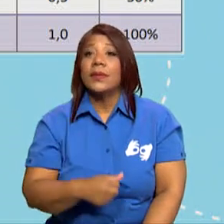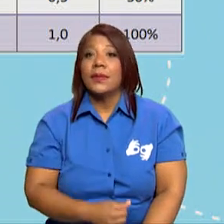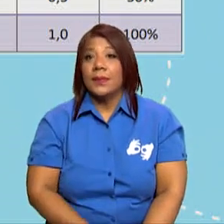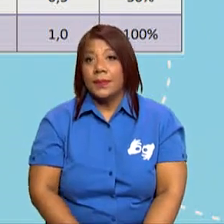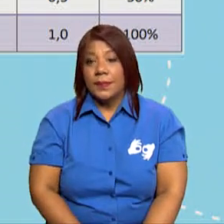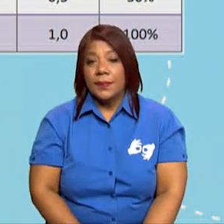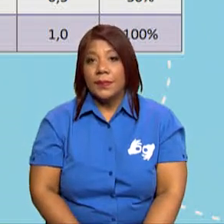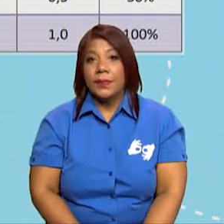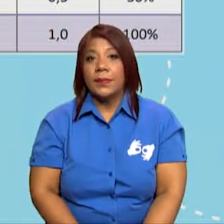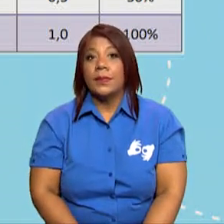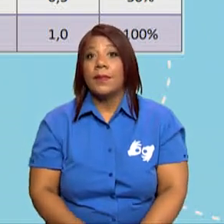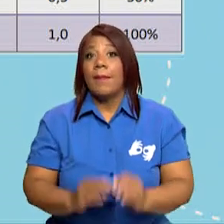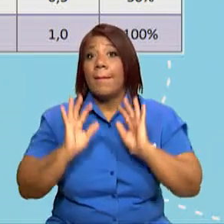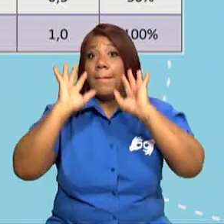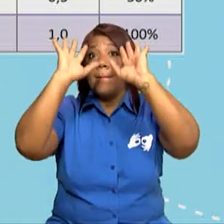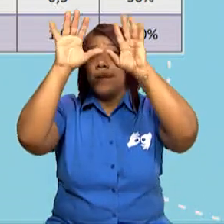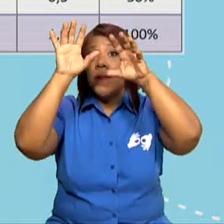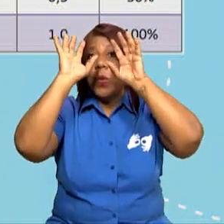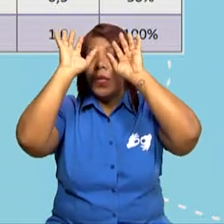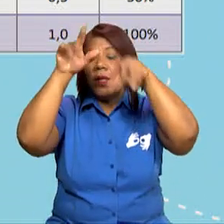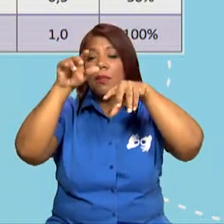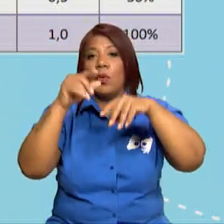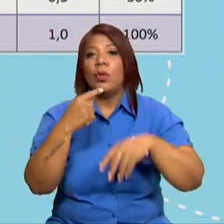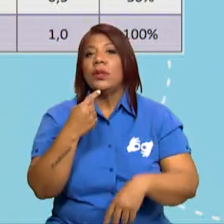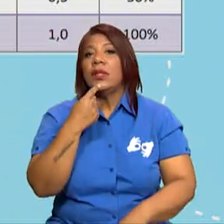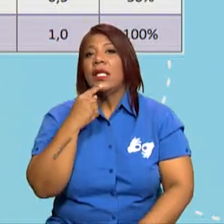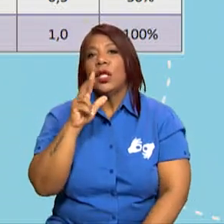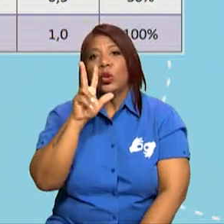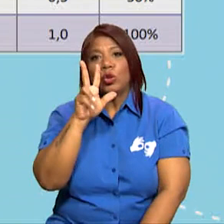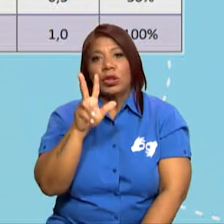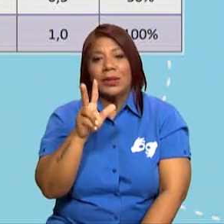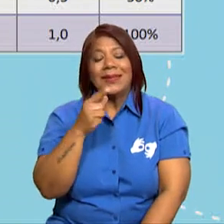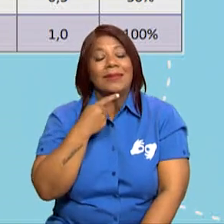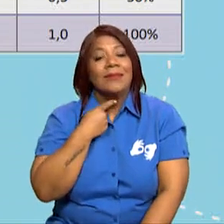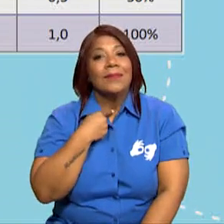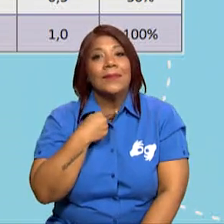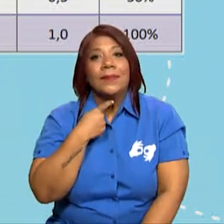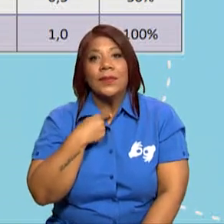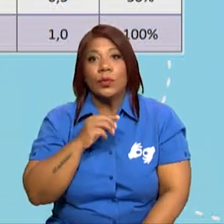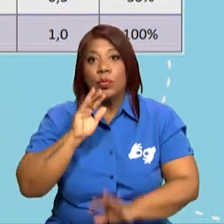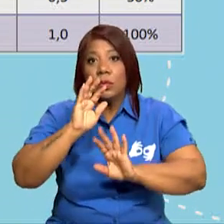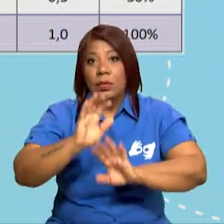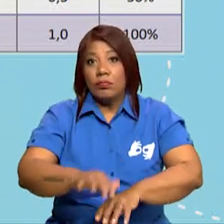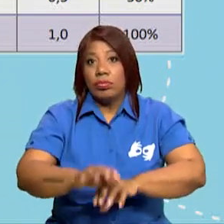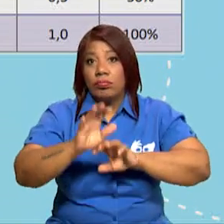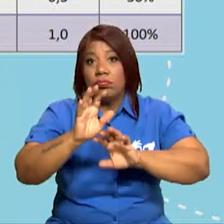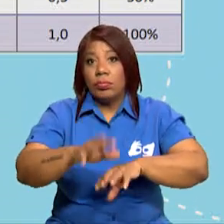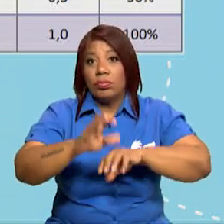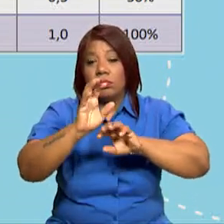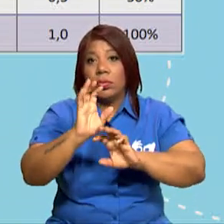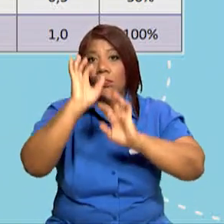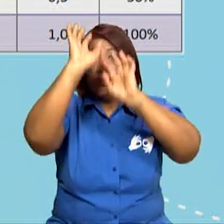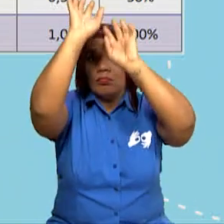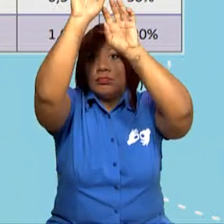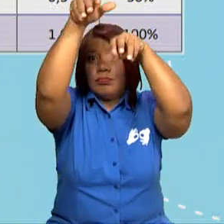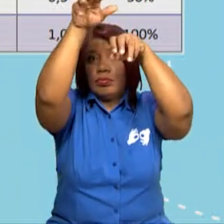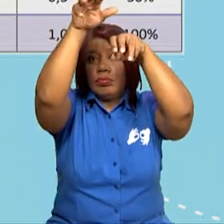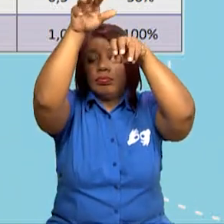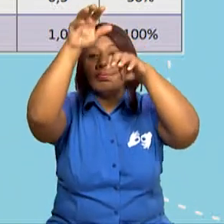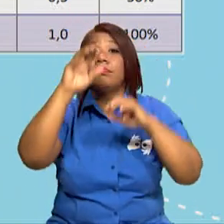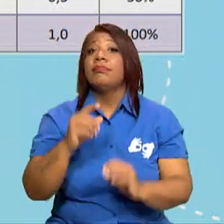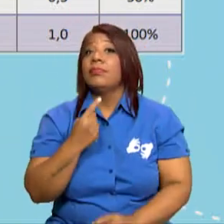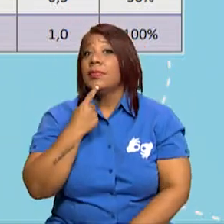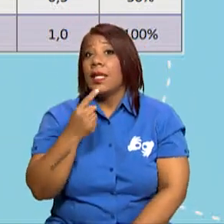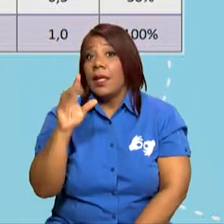Voleibol respondieron 3 niños, que ese era su deporte preferido. Y baloncesto, 6 niños. Wow.